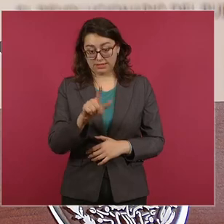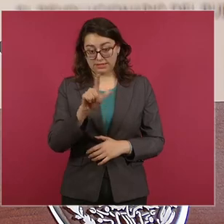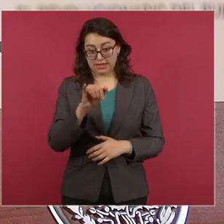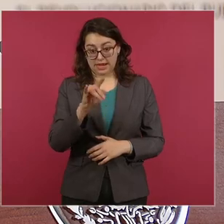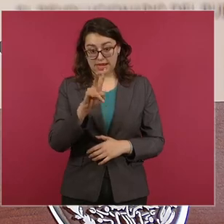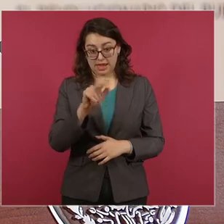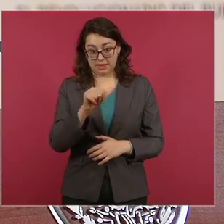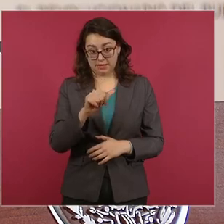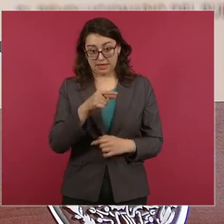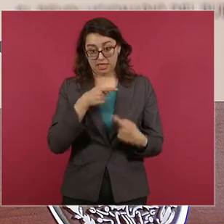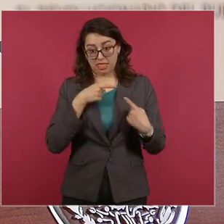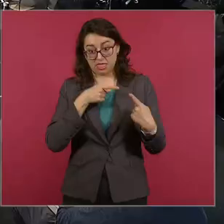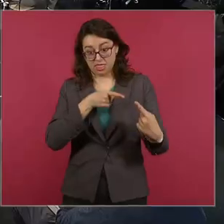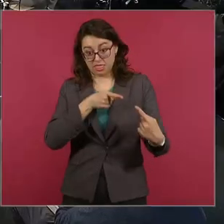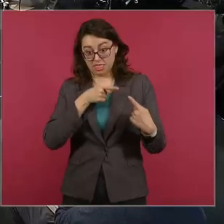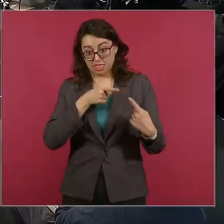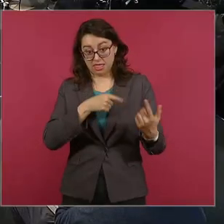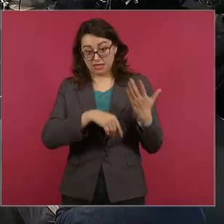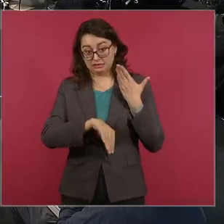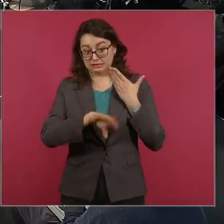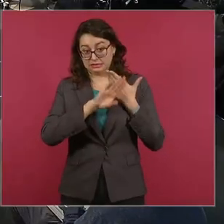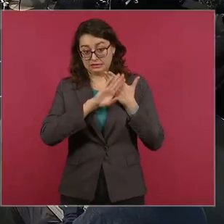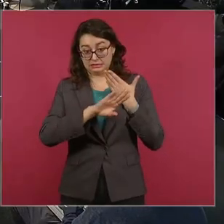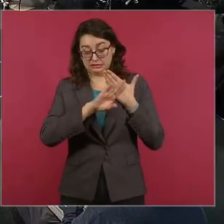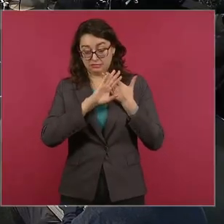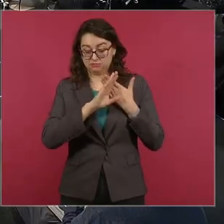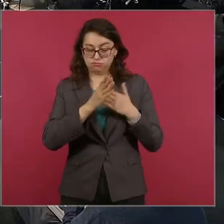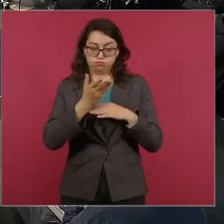data de años atrás